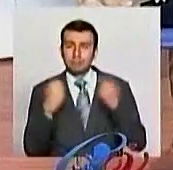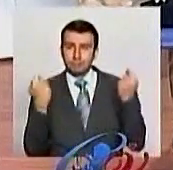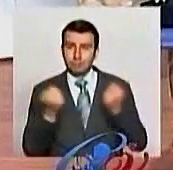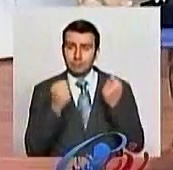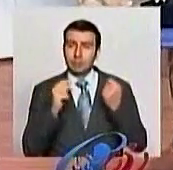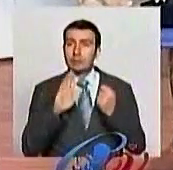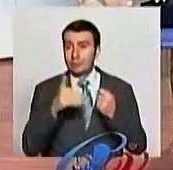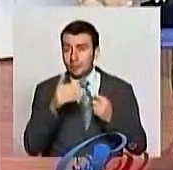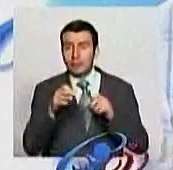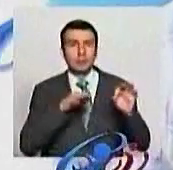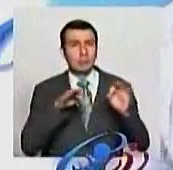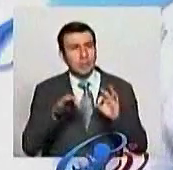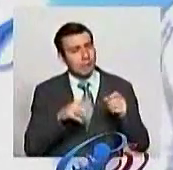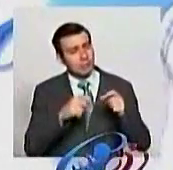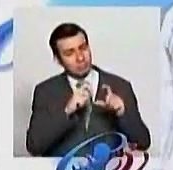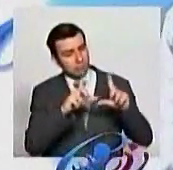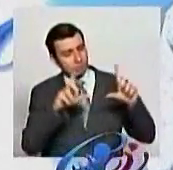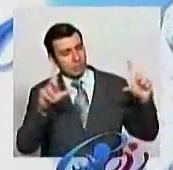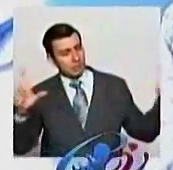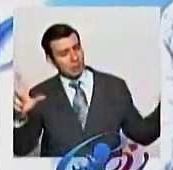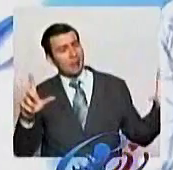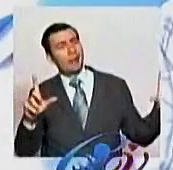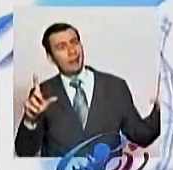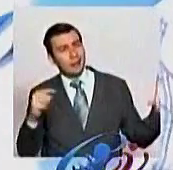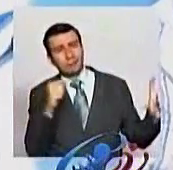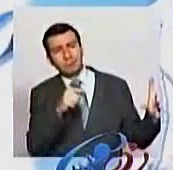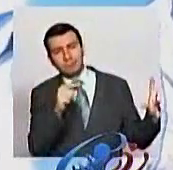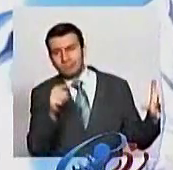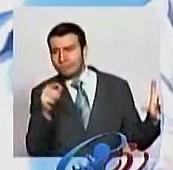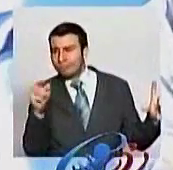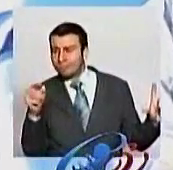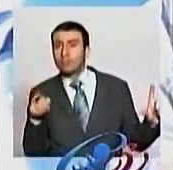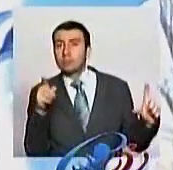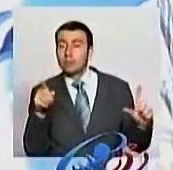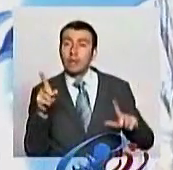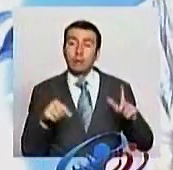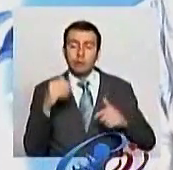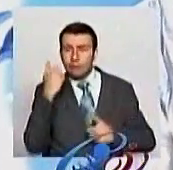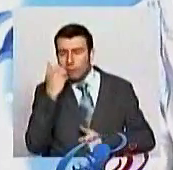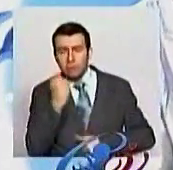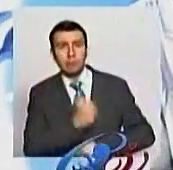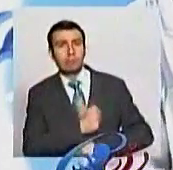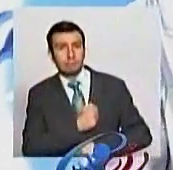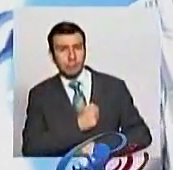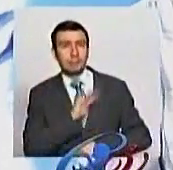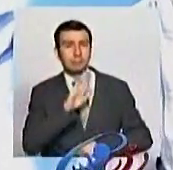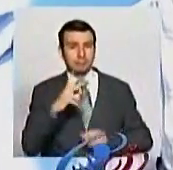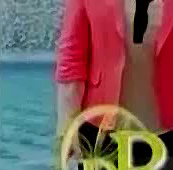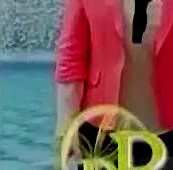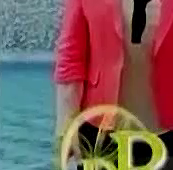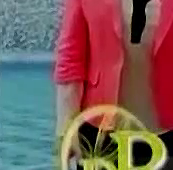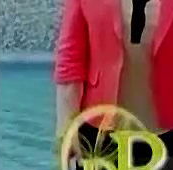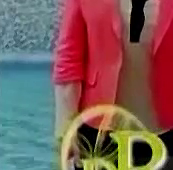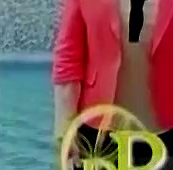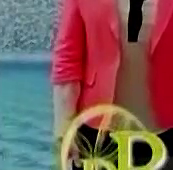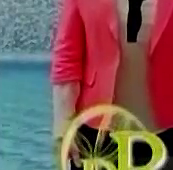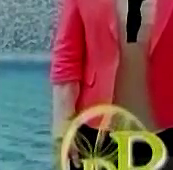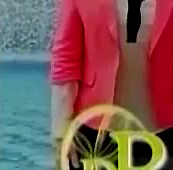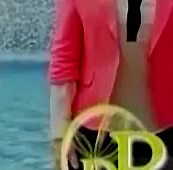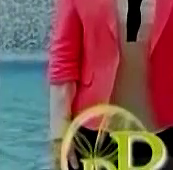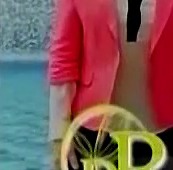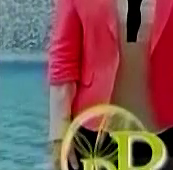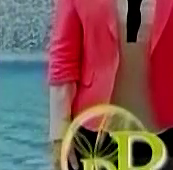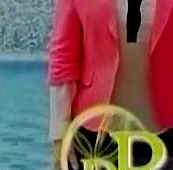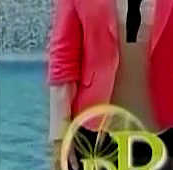los diagnósticos que se pueden encontrar en pacientes que estén haciendo una enfermedad cardiovascular. Ya regresamos. Medicamentos